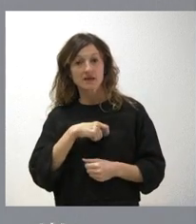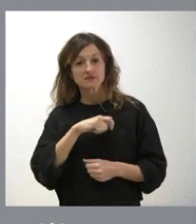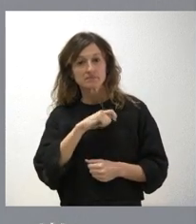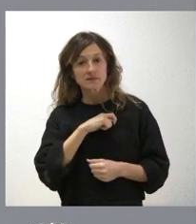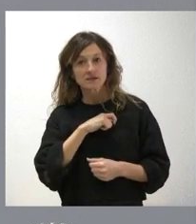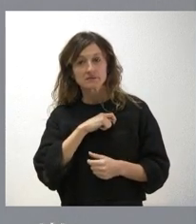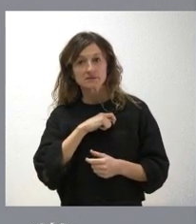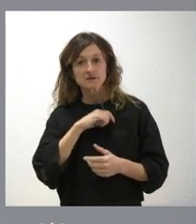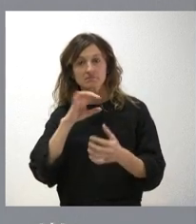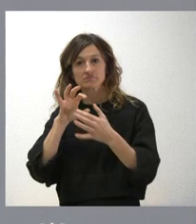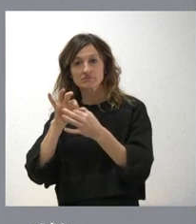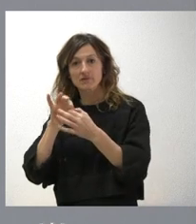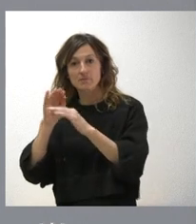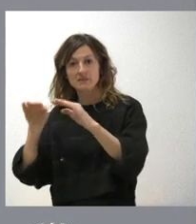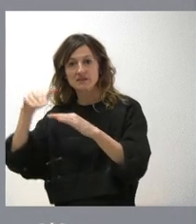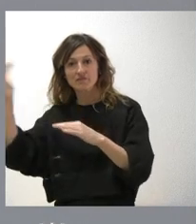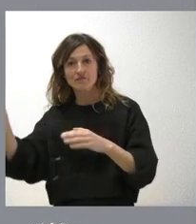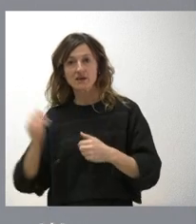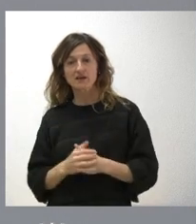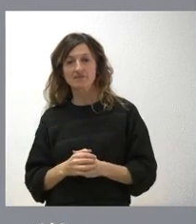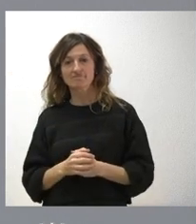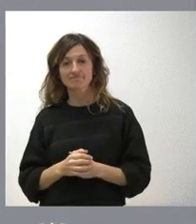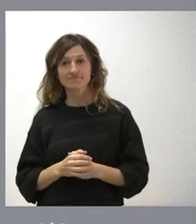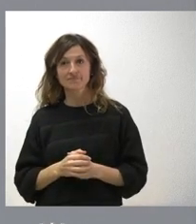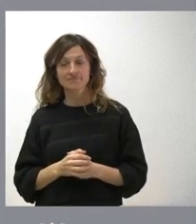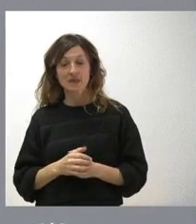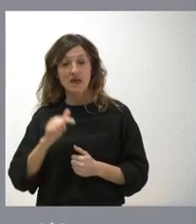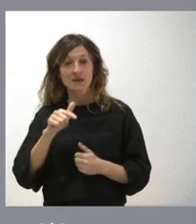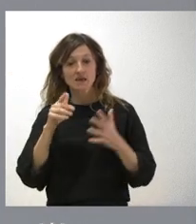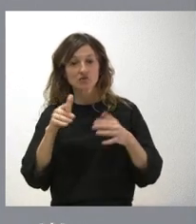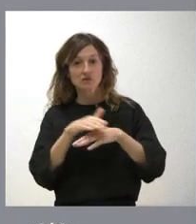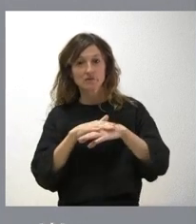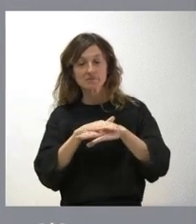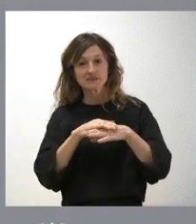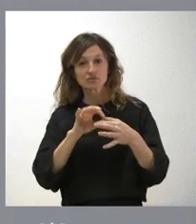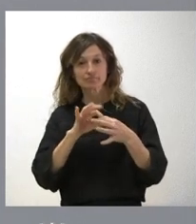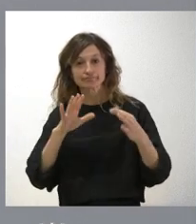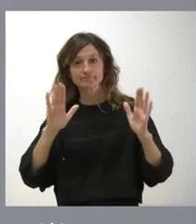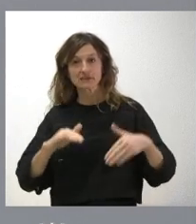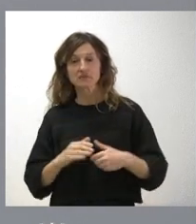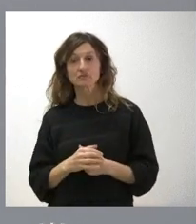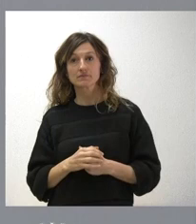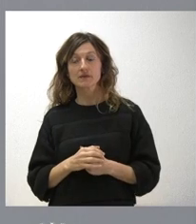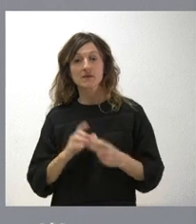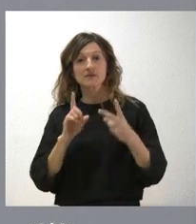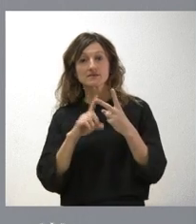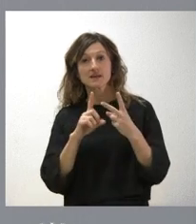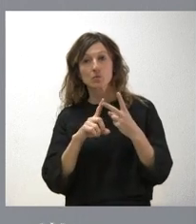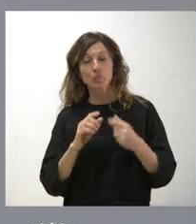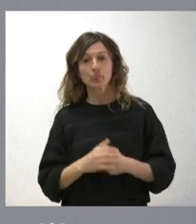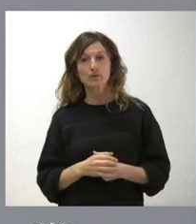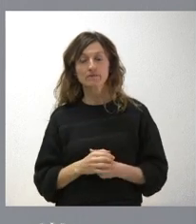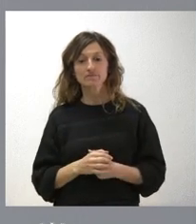mucho más que ver con lo que se decida en esas mesas que con lo que se decida por parte del Consejo de ministros Y en segundo lugar como